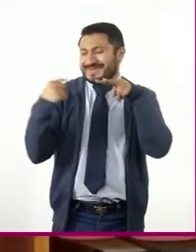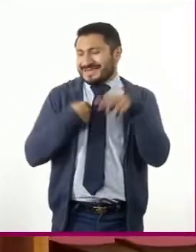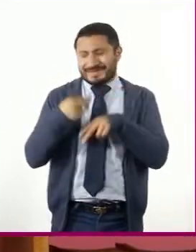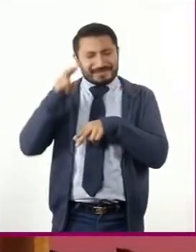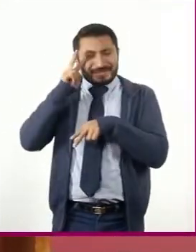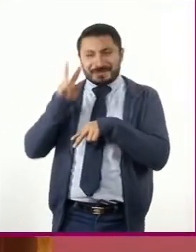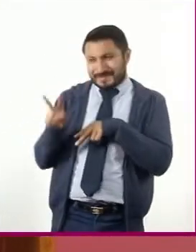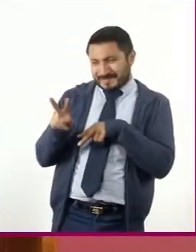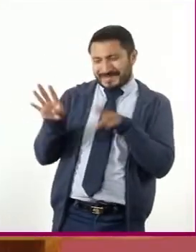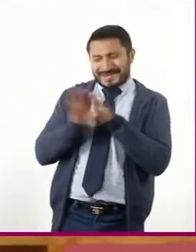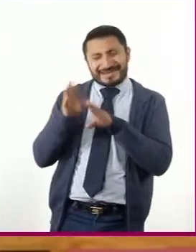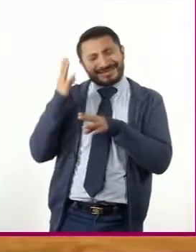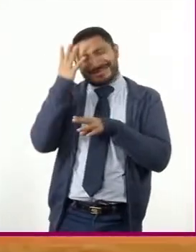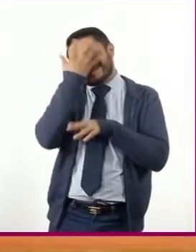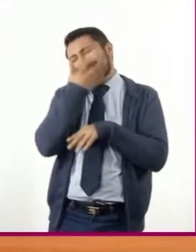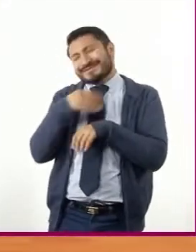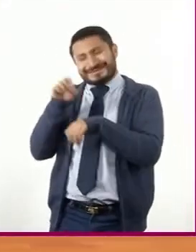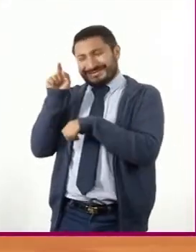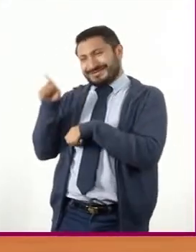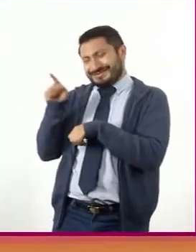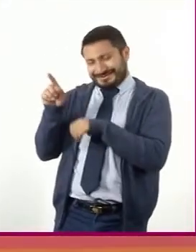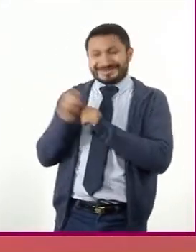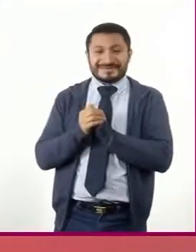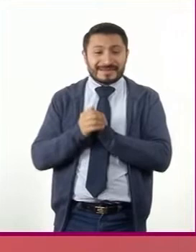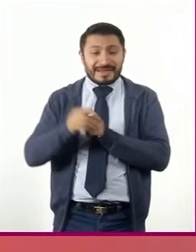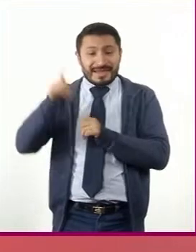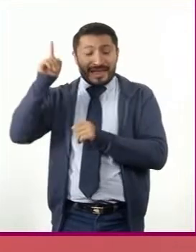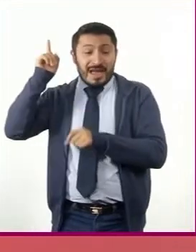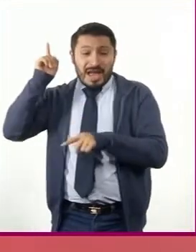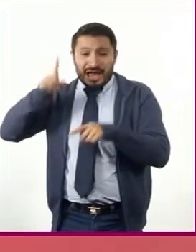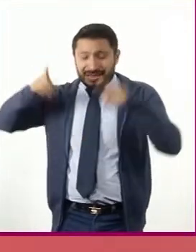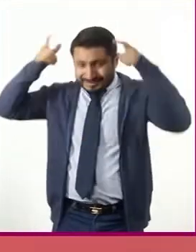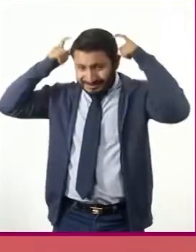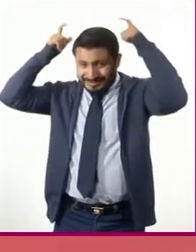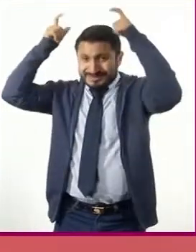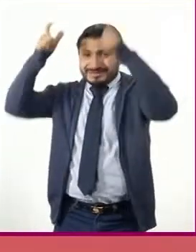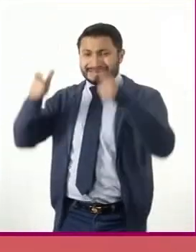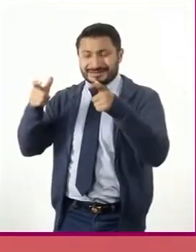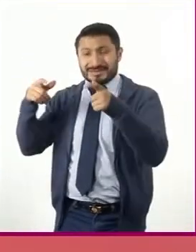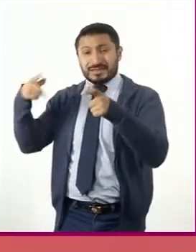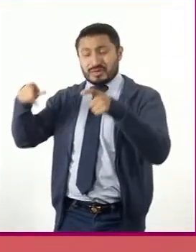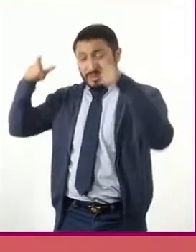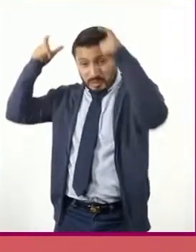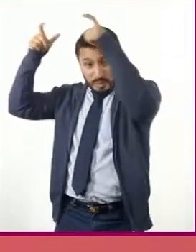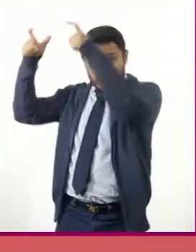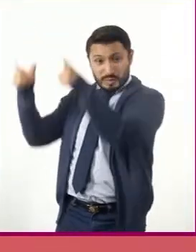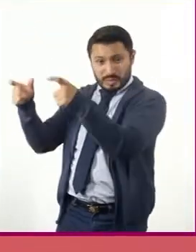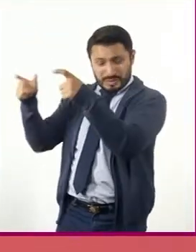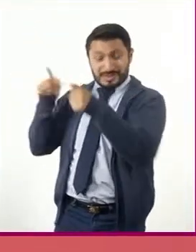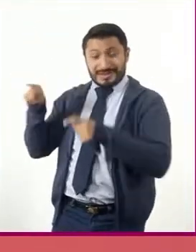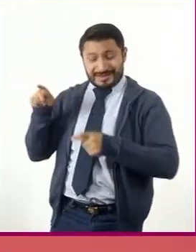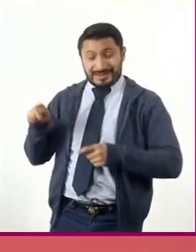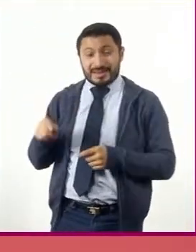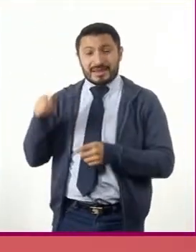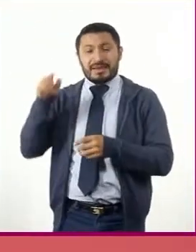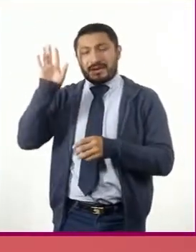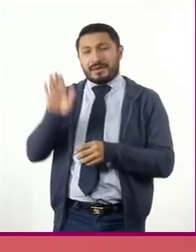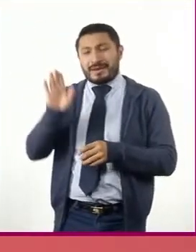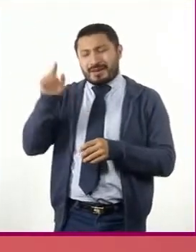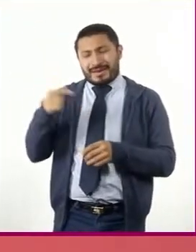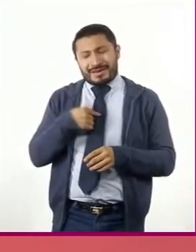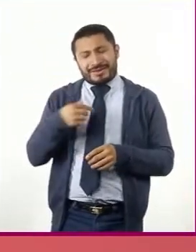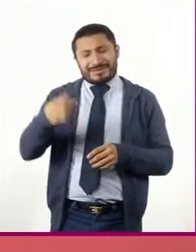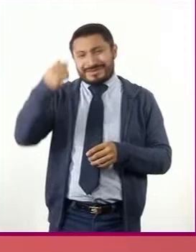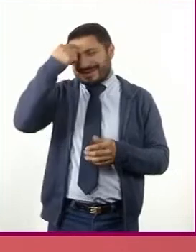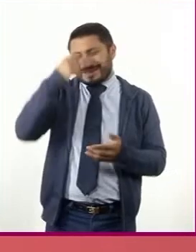parecer, más dulcemente que solía. Quitándomela, la puso sobre su cabeza. Parecióme en aquel punto